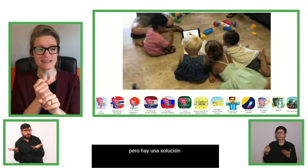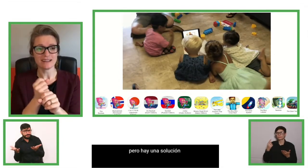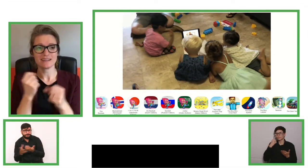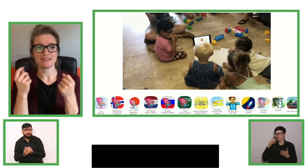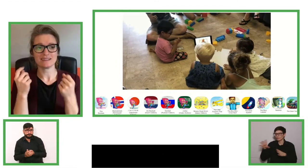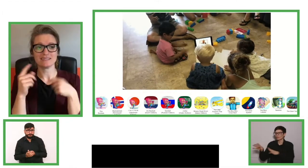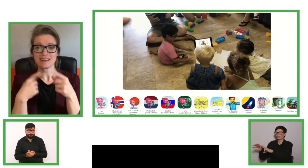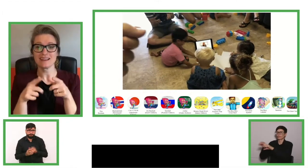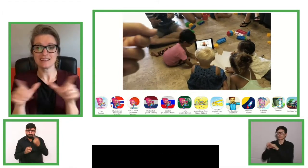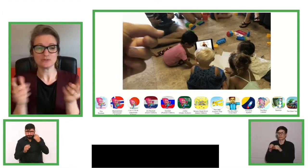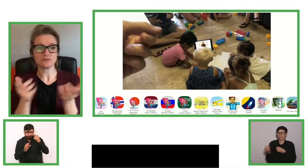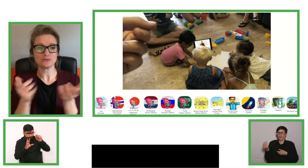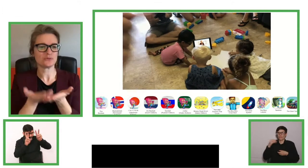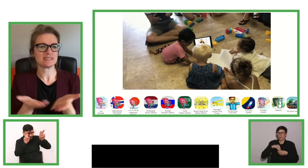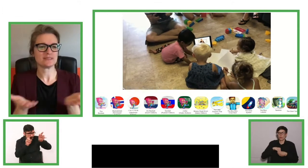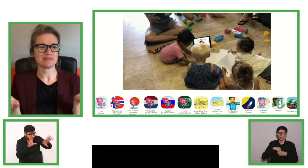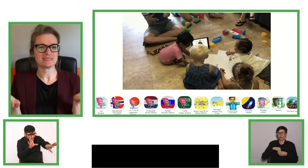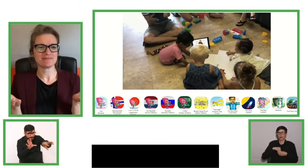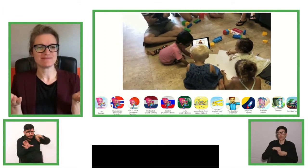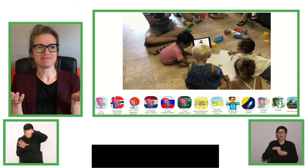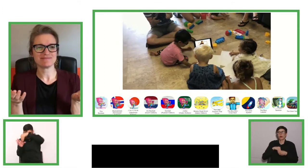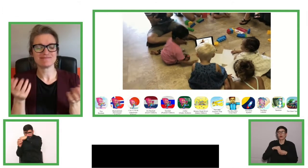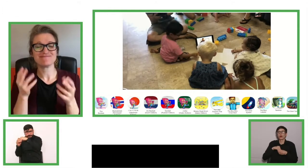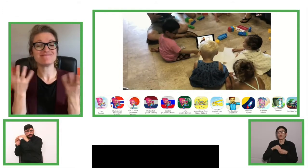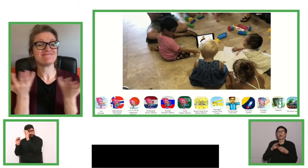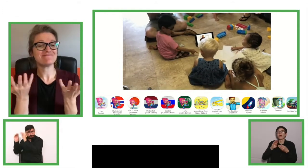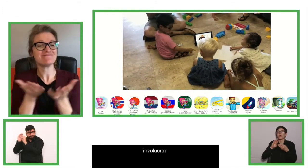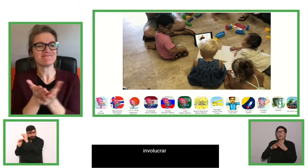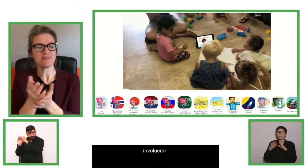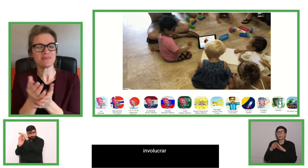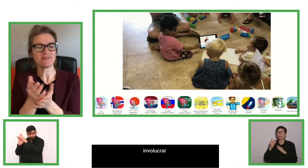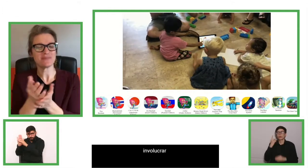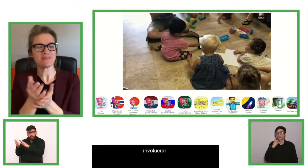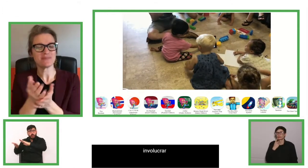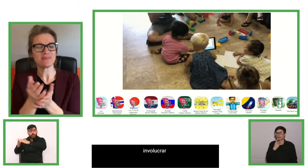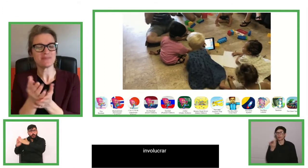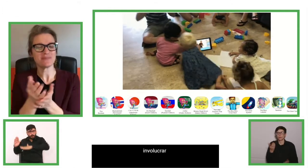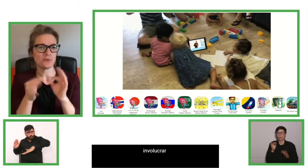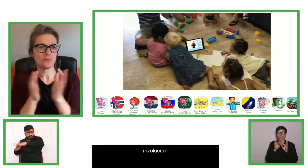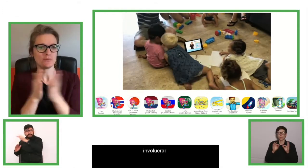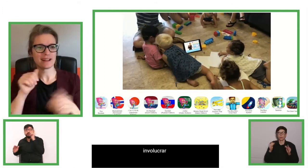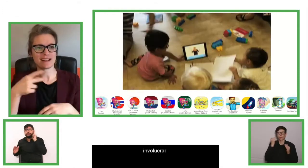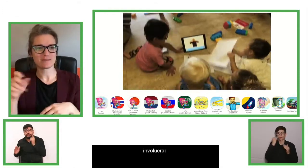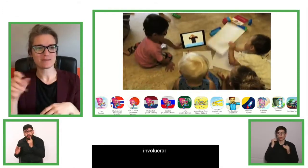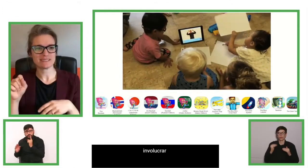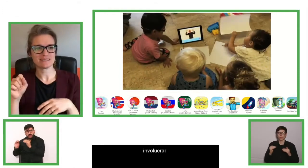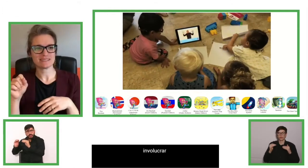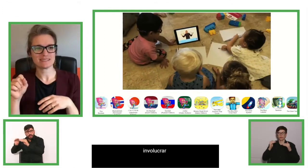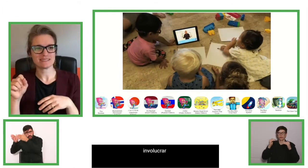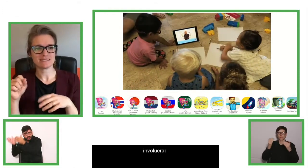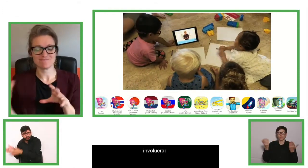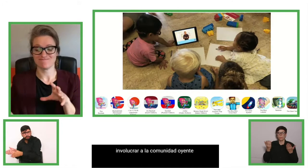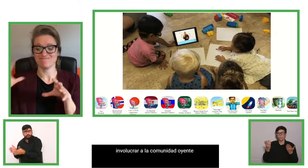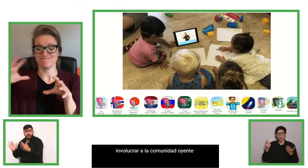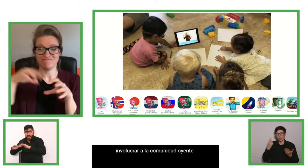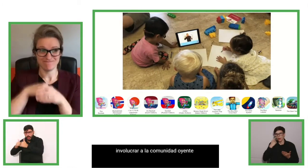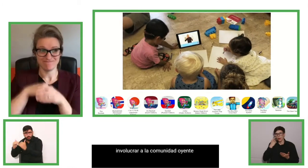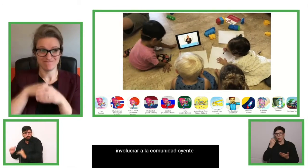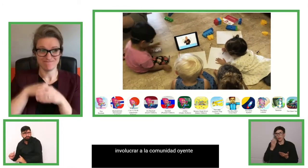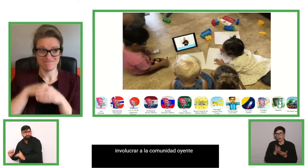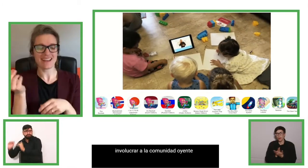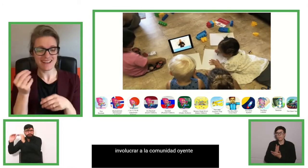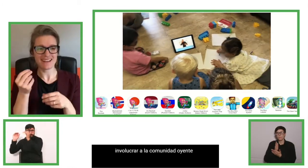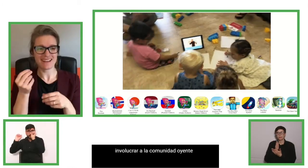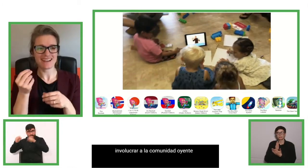involucrar a la comunidad no oyente en la educación de los niños para crear recursos basados en lenguaje de señas. ¿Qué